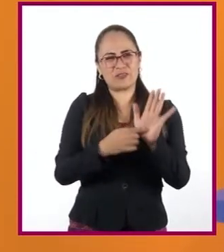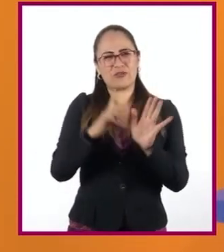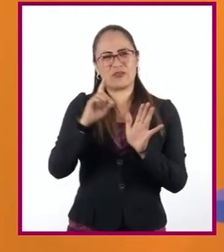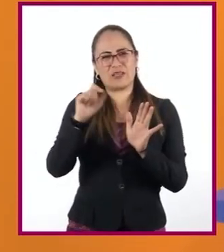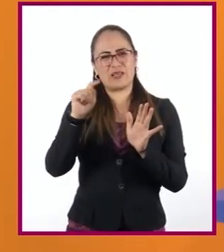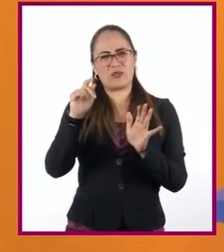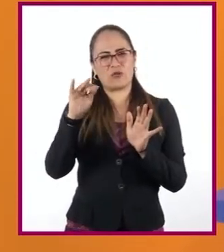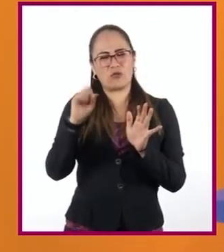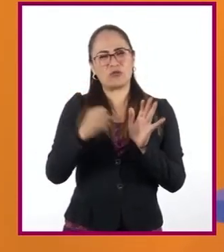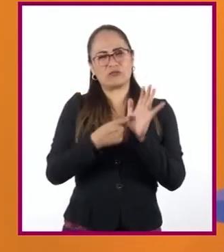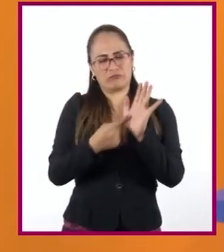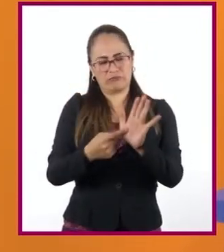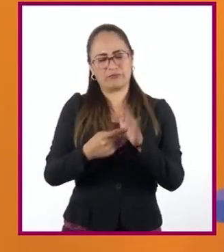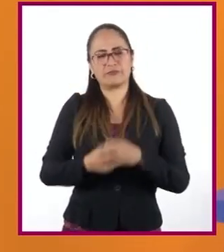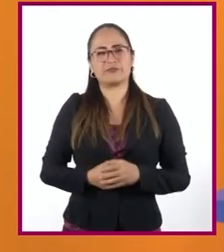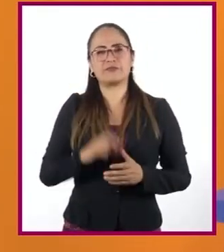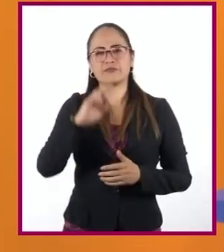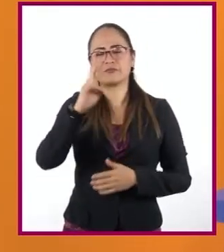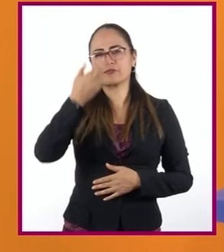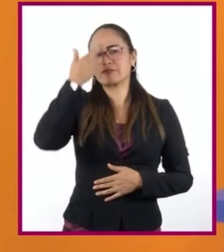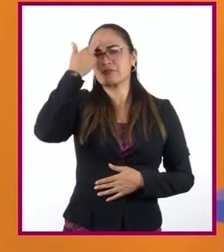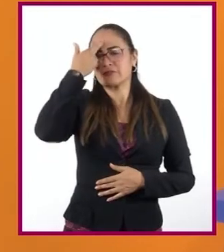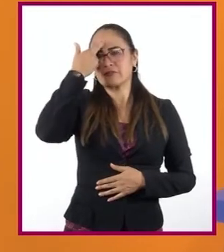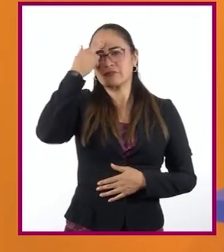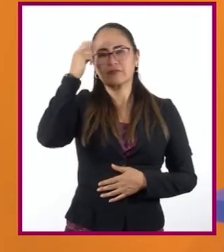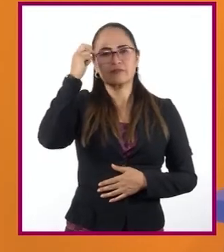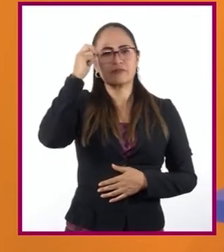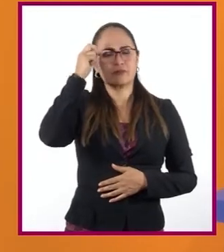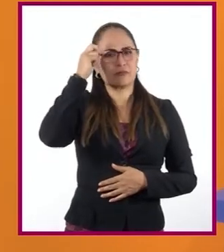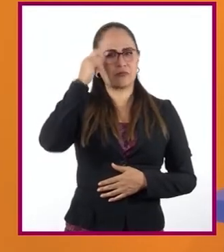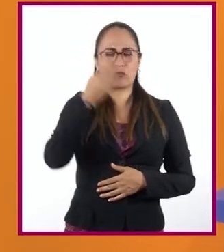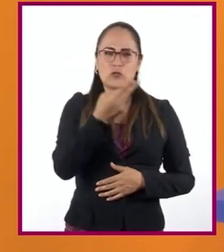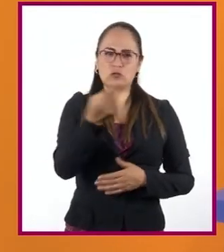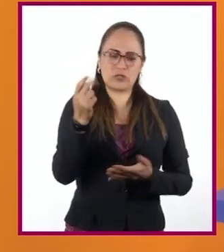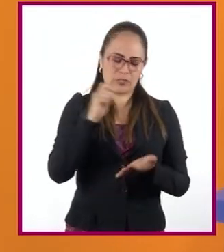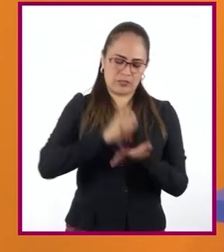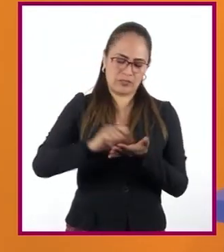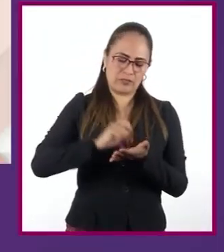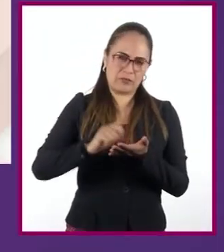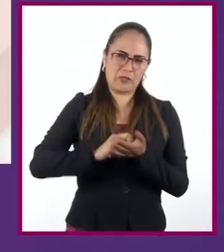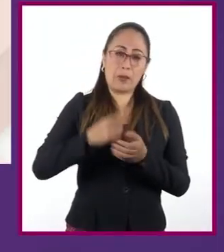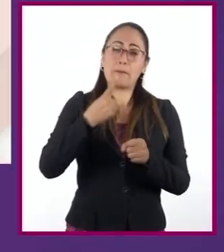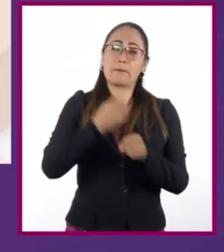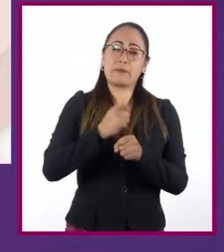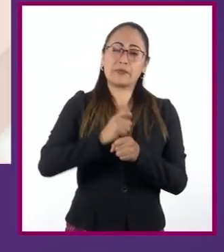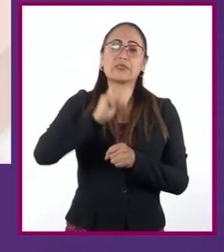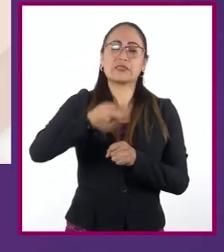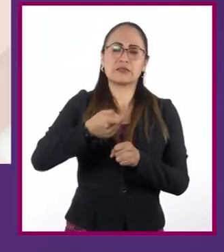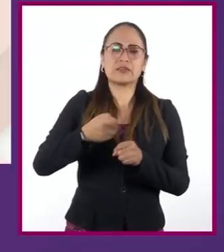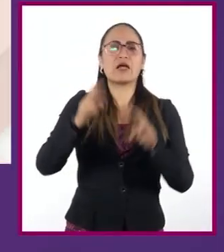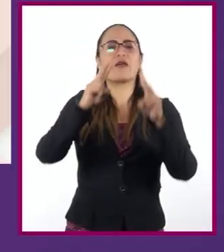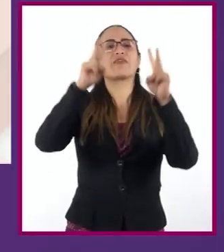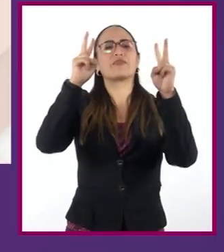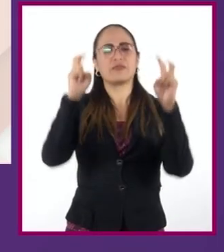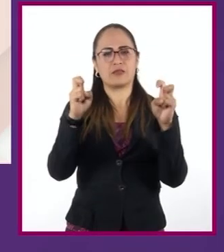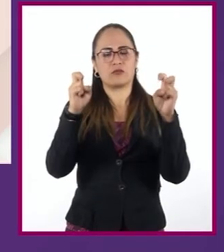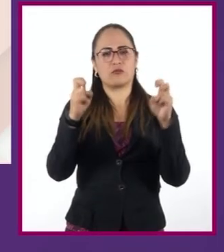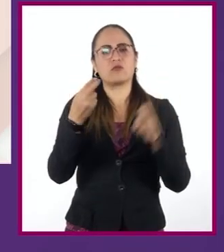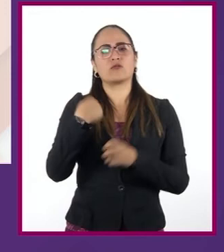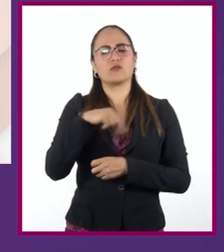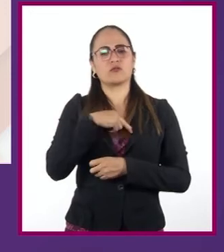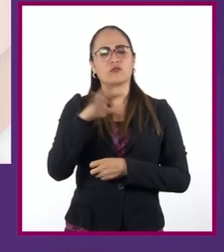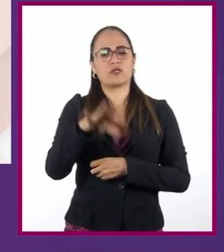tienen. Recuerden que lo primero que deben escribir es el título. En este caso,